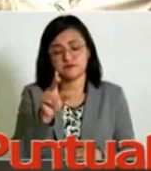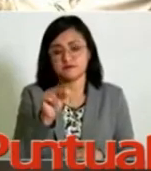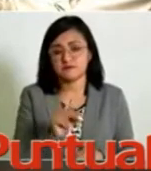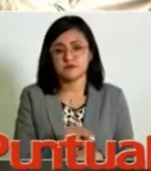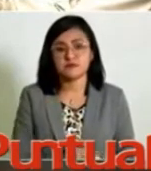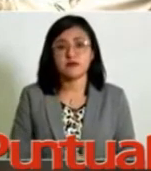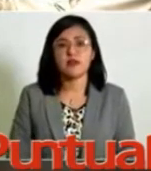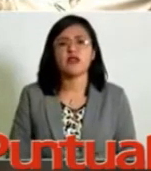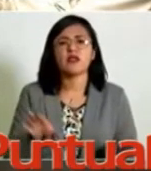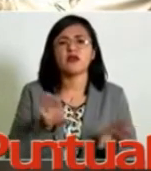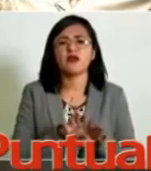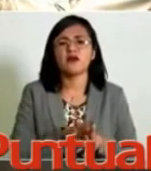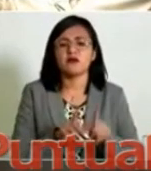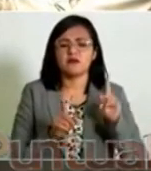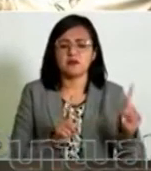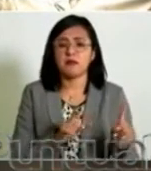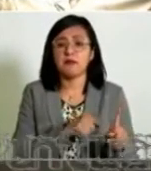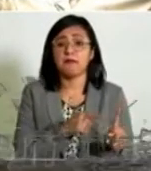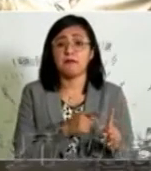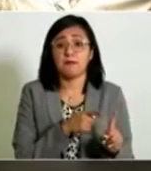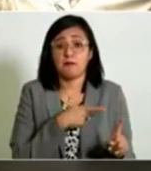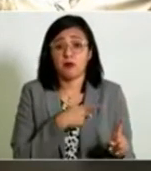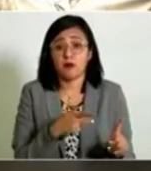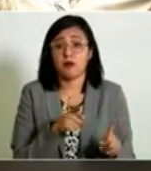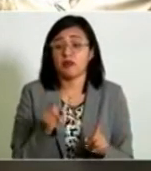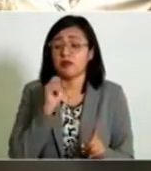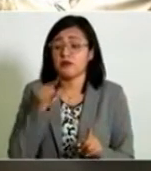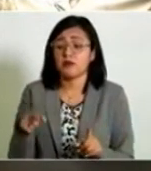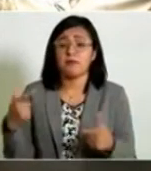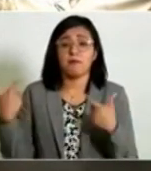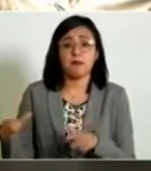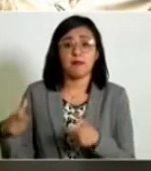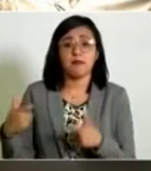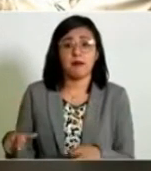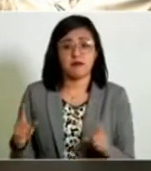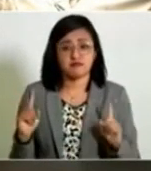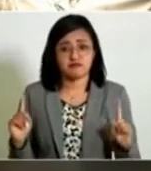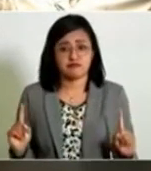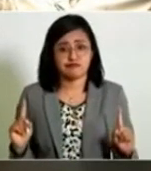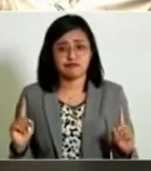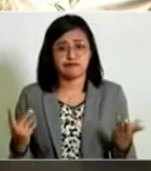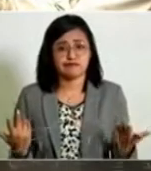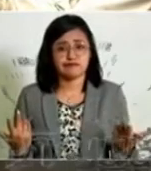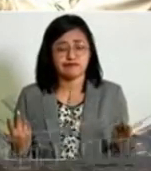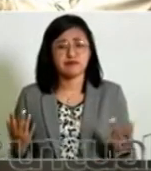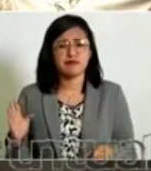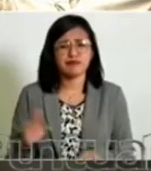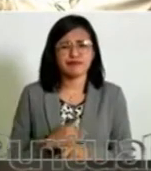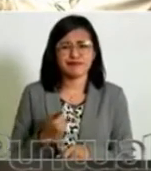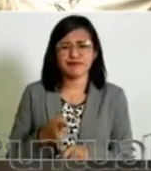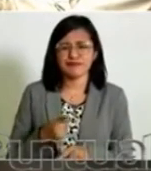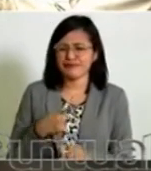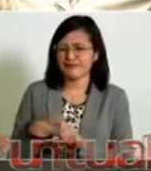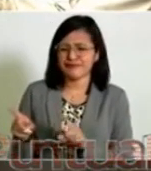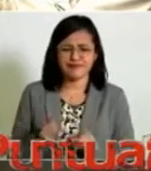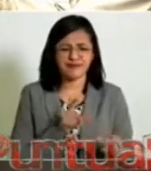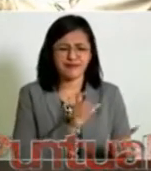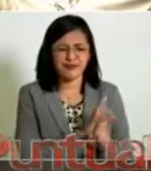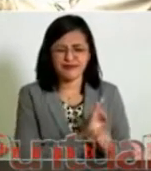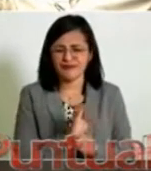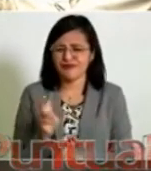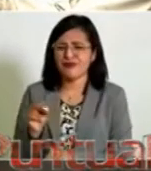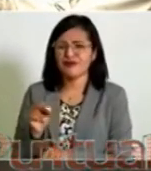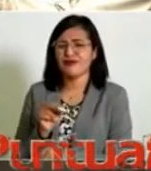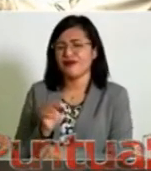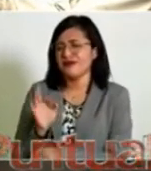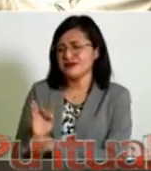trata a un pobre y un rico imagínense qué hubiera pasado si hubieran los